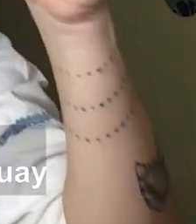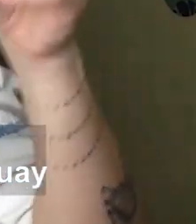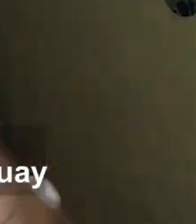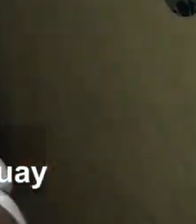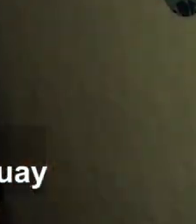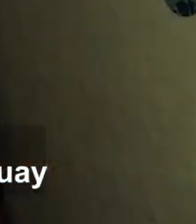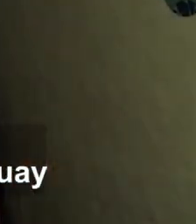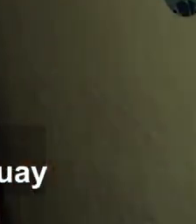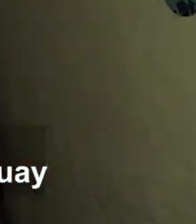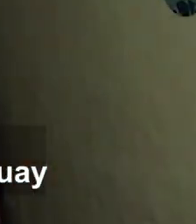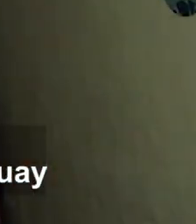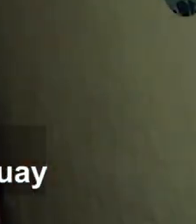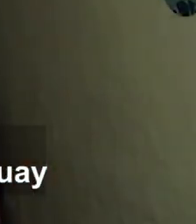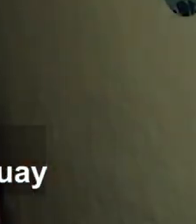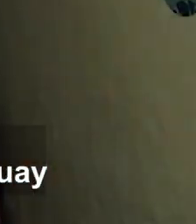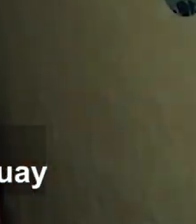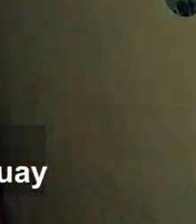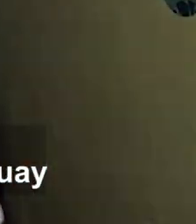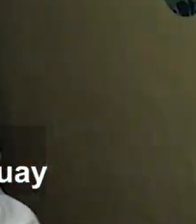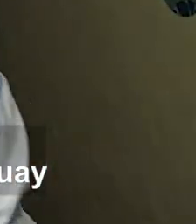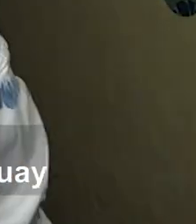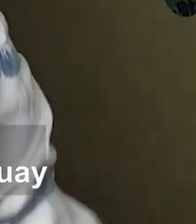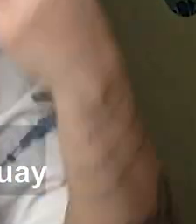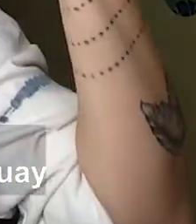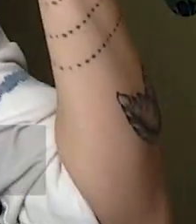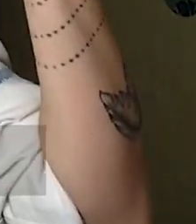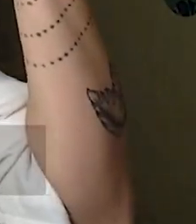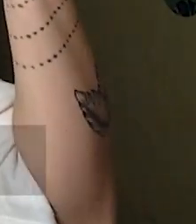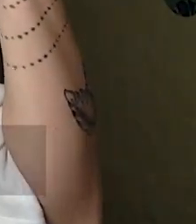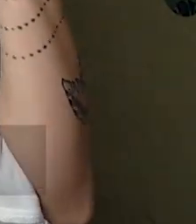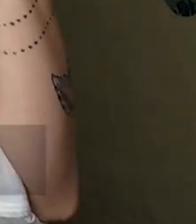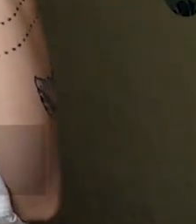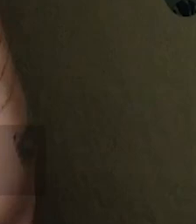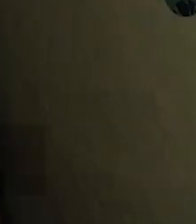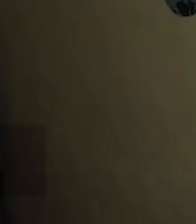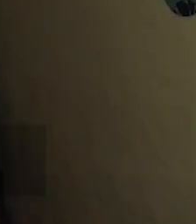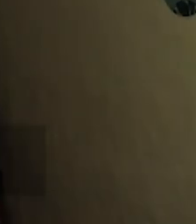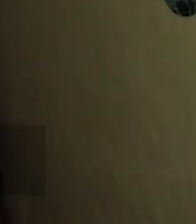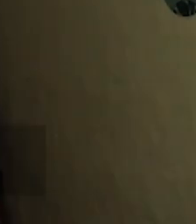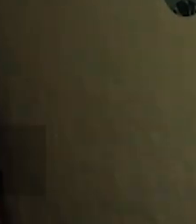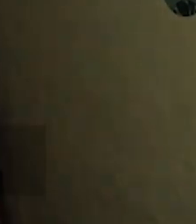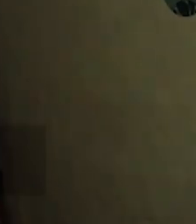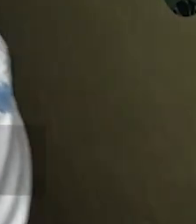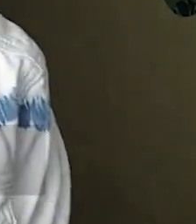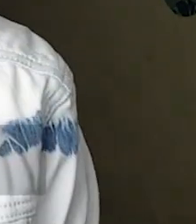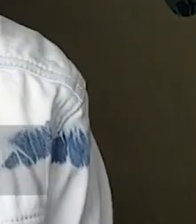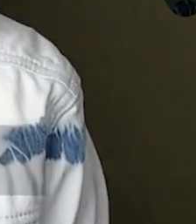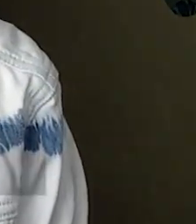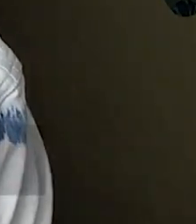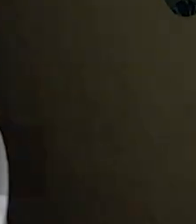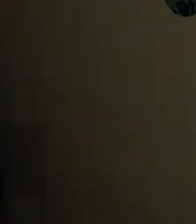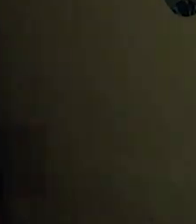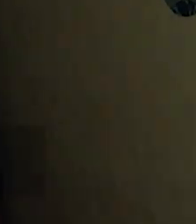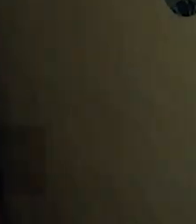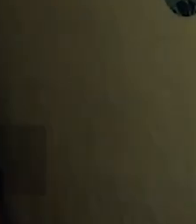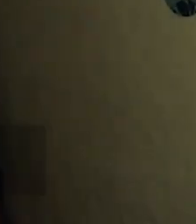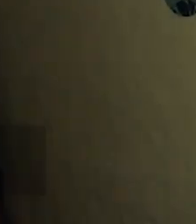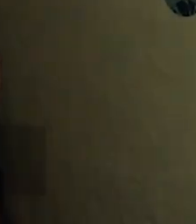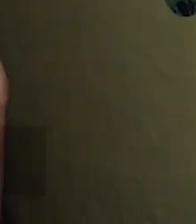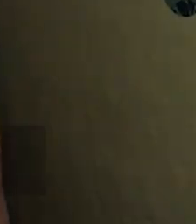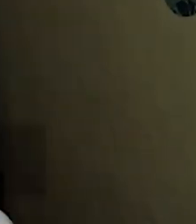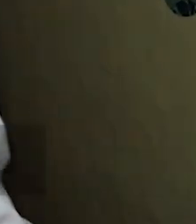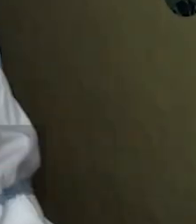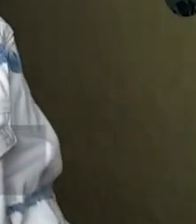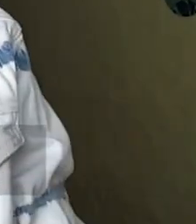por Gualeguay, Gualeguaychú y Concepción del Uruguay, esa era la onda en mayo. Nada era rápido como un rayo,